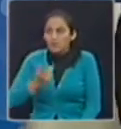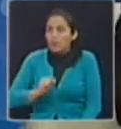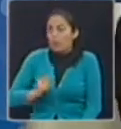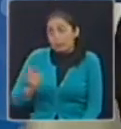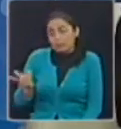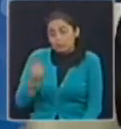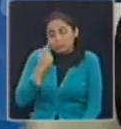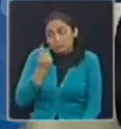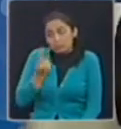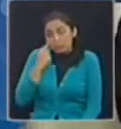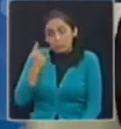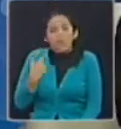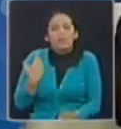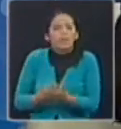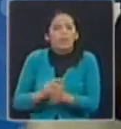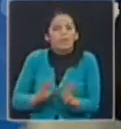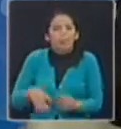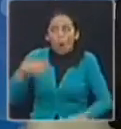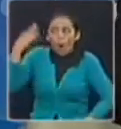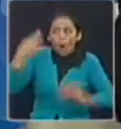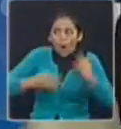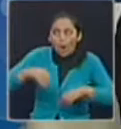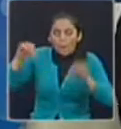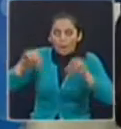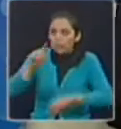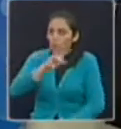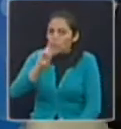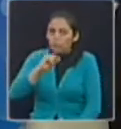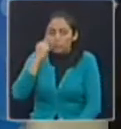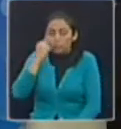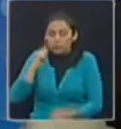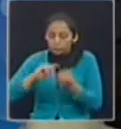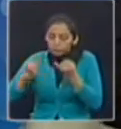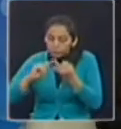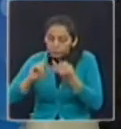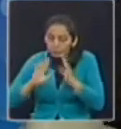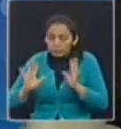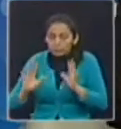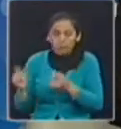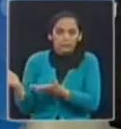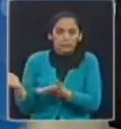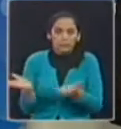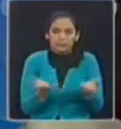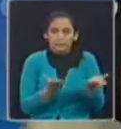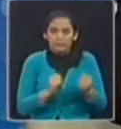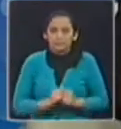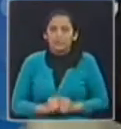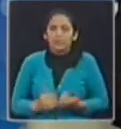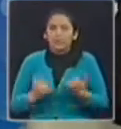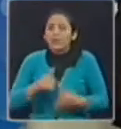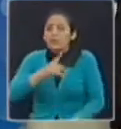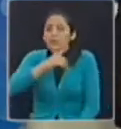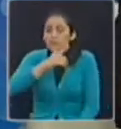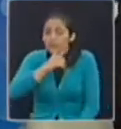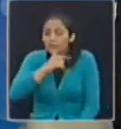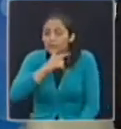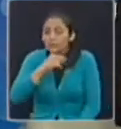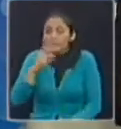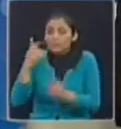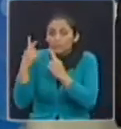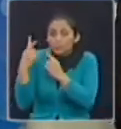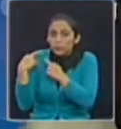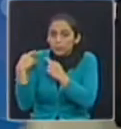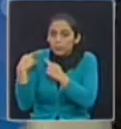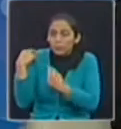y ellos simplemente tienen que verificar que se han cumplido los requisitos. Ahora bien, la procedibilidad, esa tiene que marcarla, en cambio,